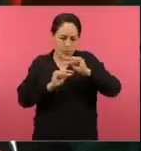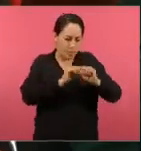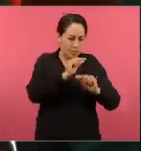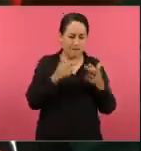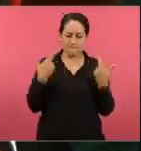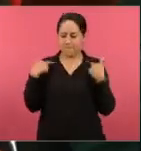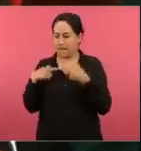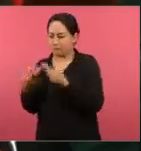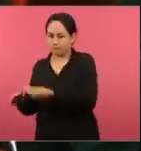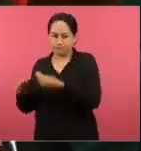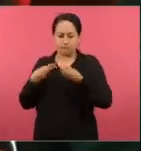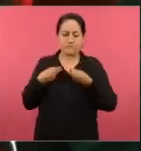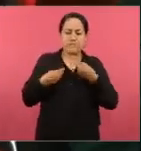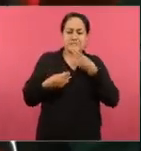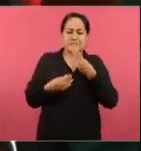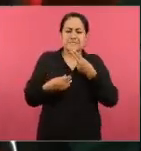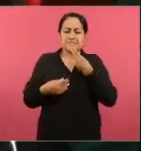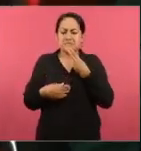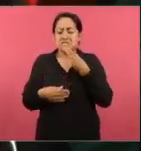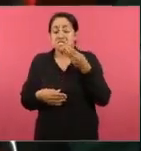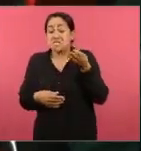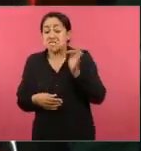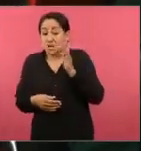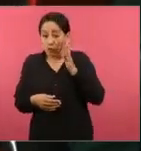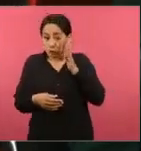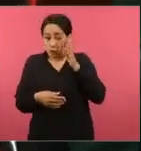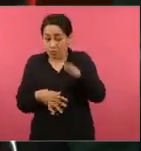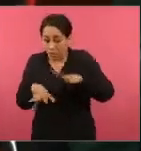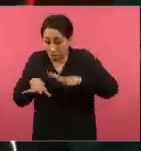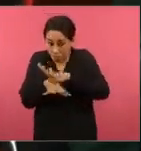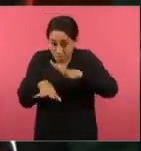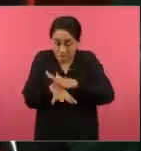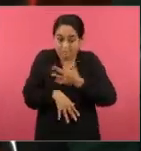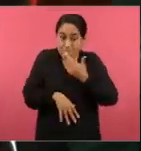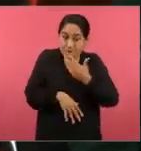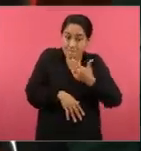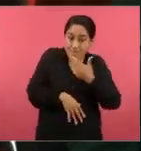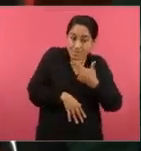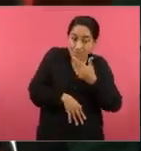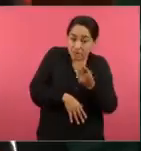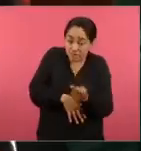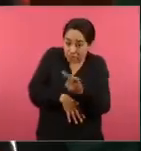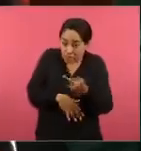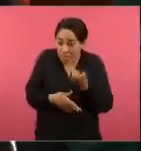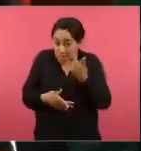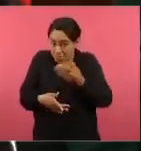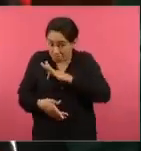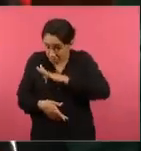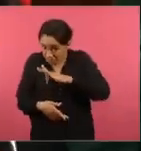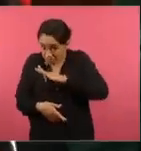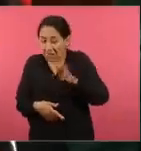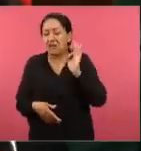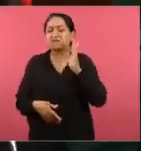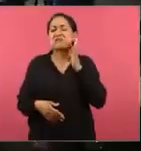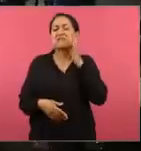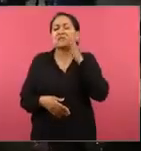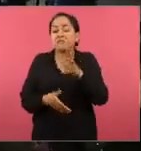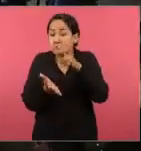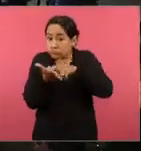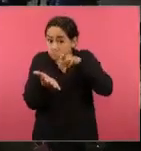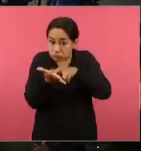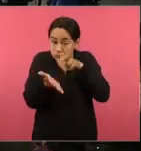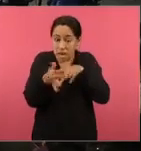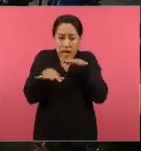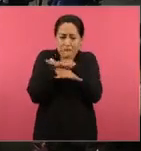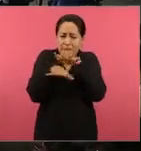podrán ser sujetos de mejora, ¿no? Se podrán encontrar, como le llaman, áreas de oportunidad para ir